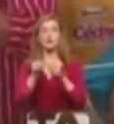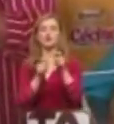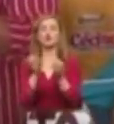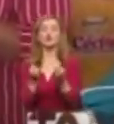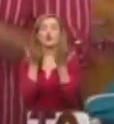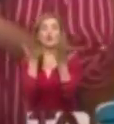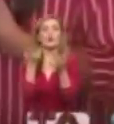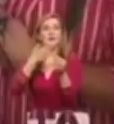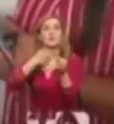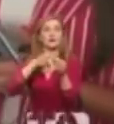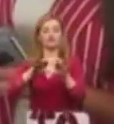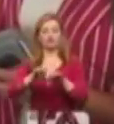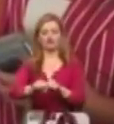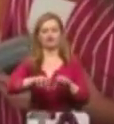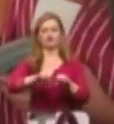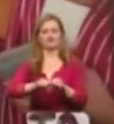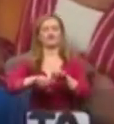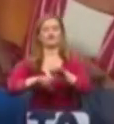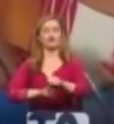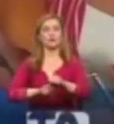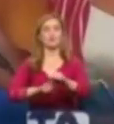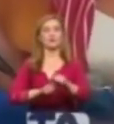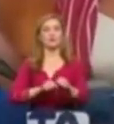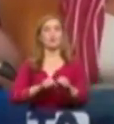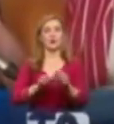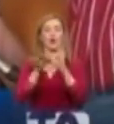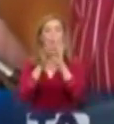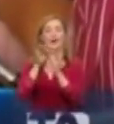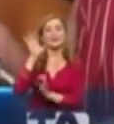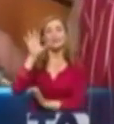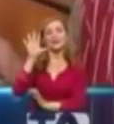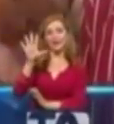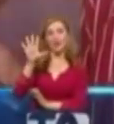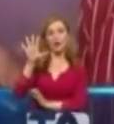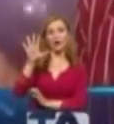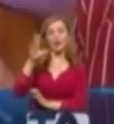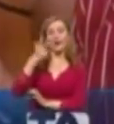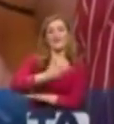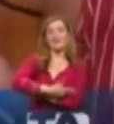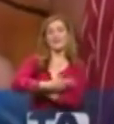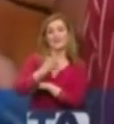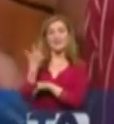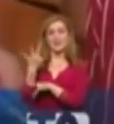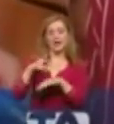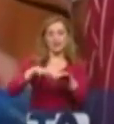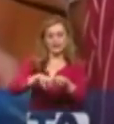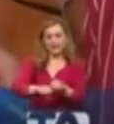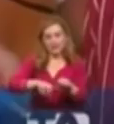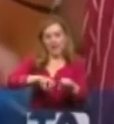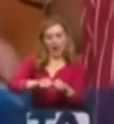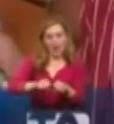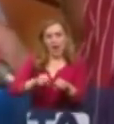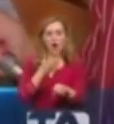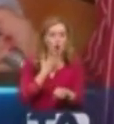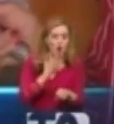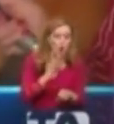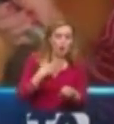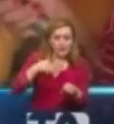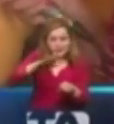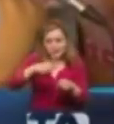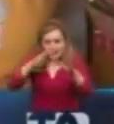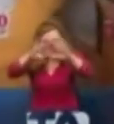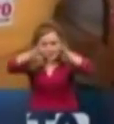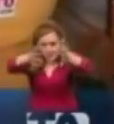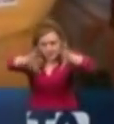días les tomó. Nosotros participamos con unas 5 compañeras de aquí, nos tomó como unos 3 días, haciendo los colores, viendo las